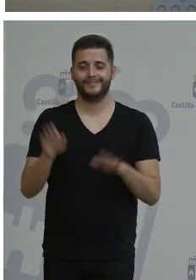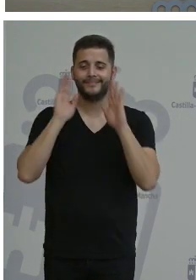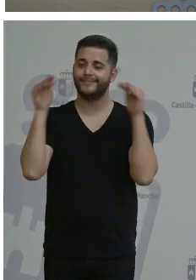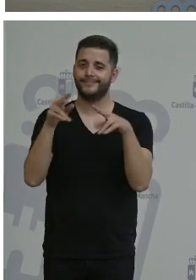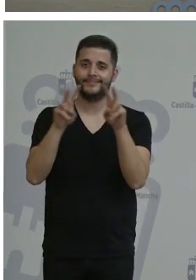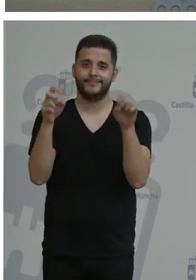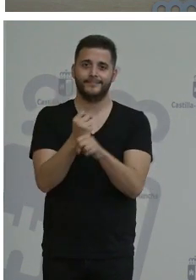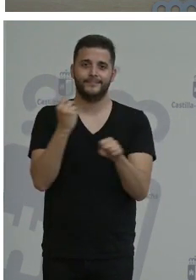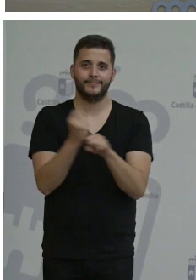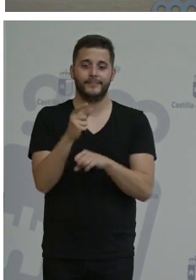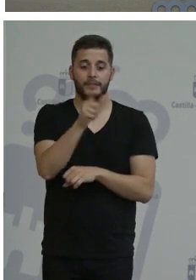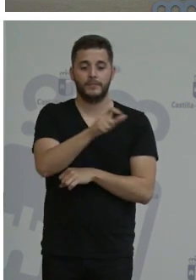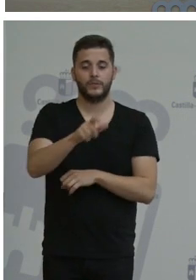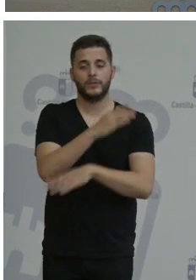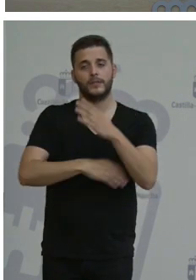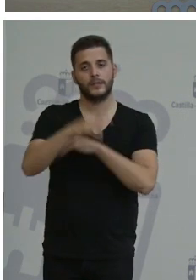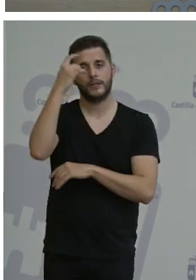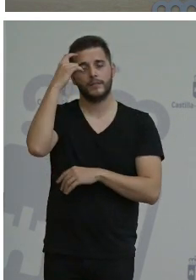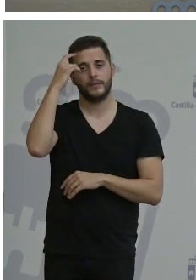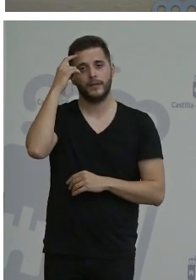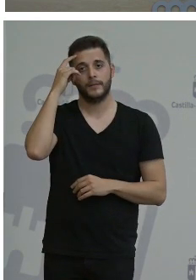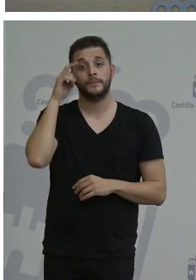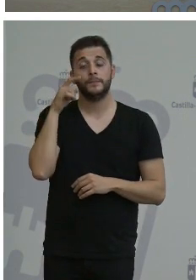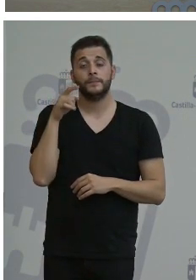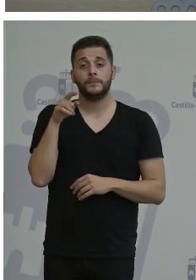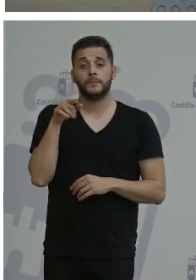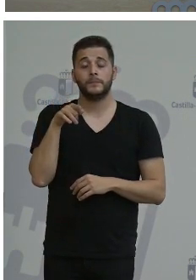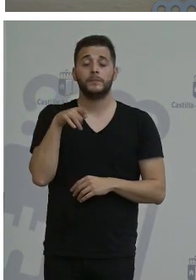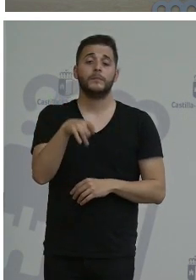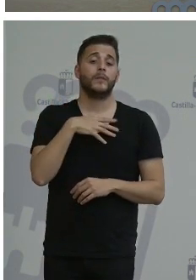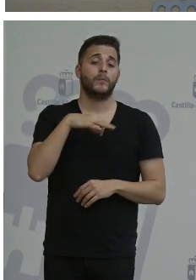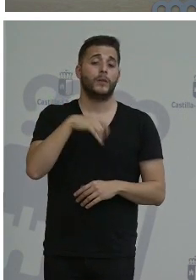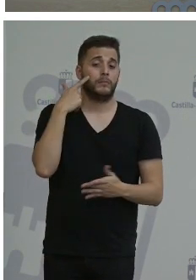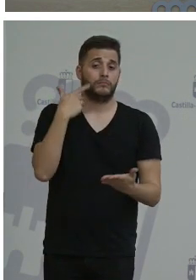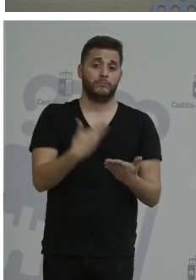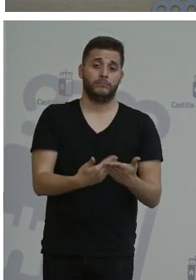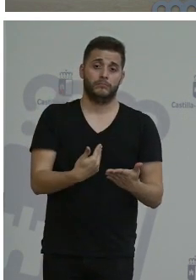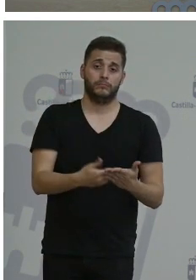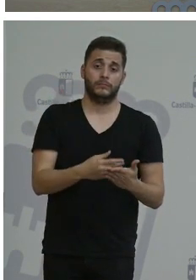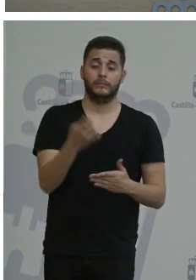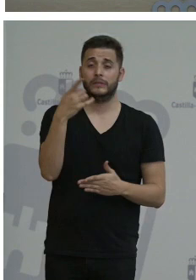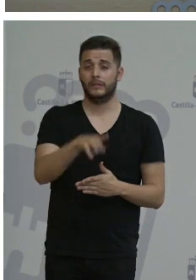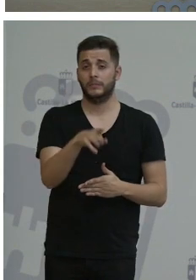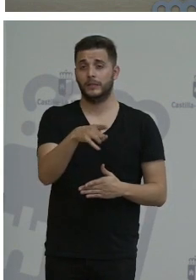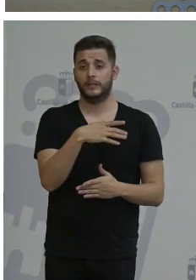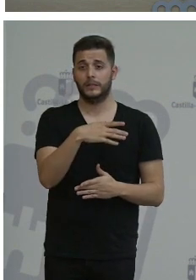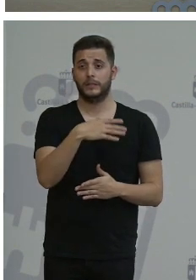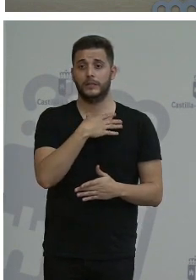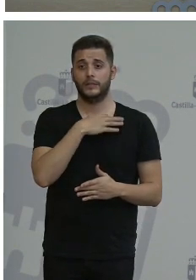empleo de personas con discapacidad intelectual podrán confirmar y que, bueno, también salía en una